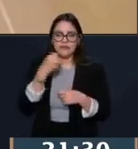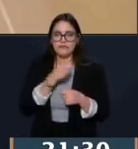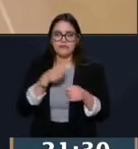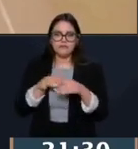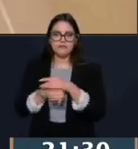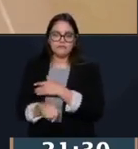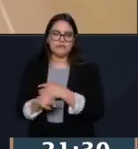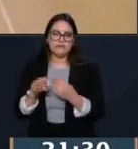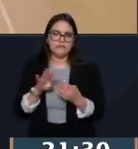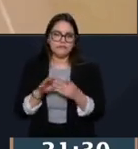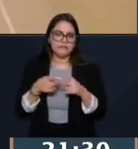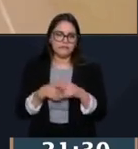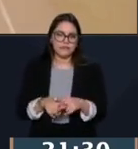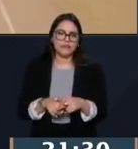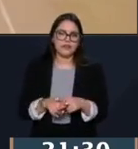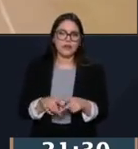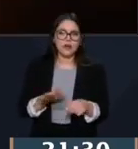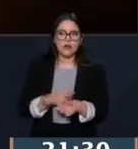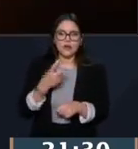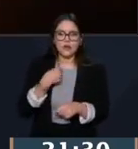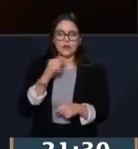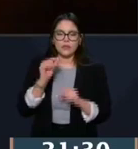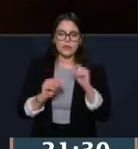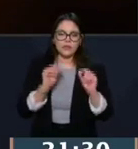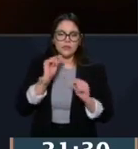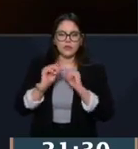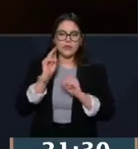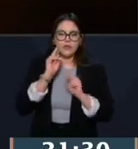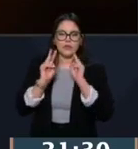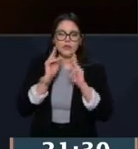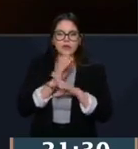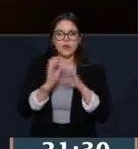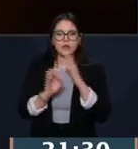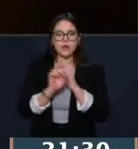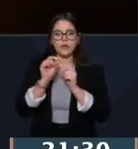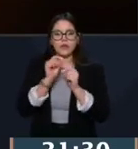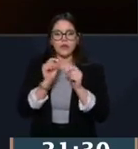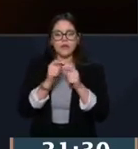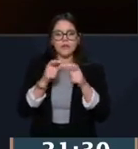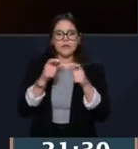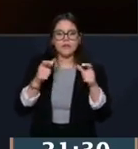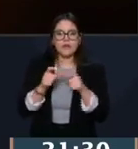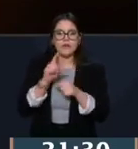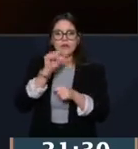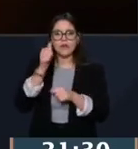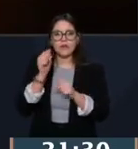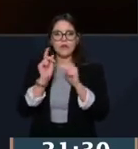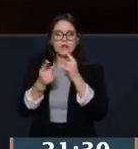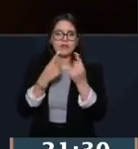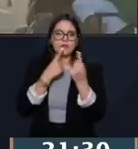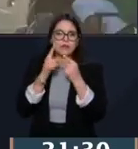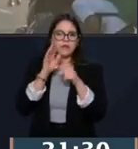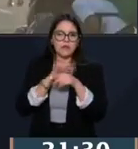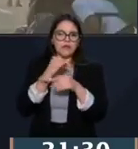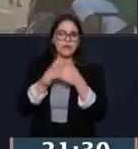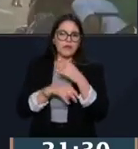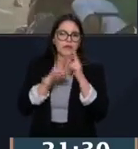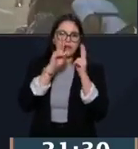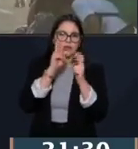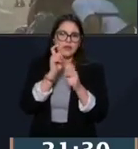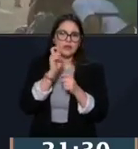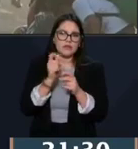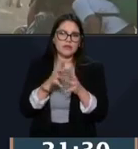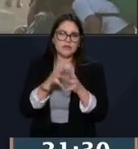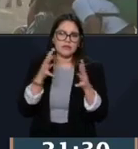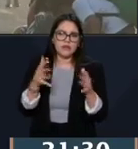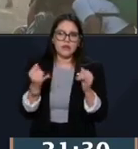Entonces, ya empezamos a ver elementos que suman a una discusión más amplia. Y la Claro. otra que no puedo dejar de mencionar, pues